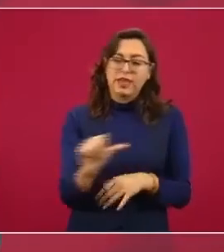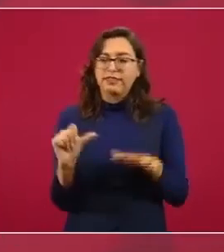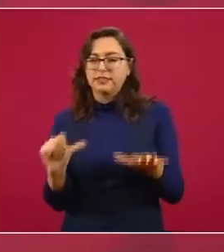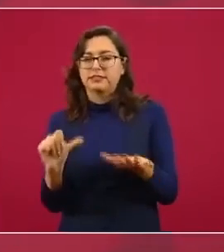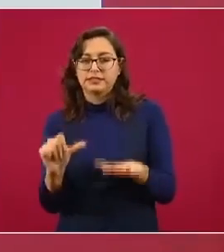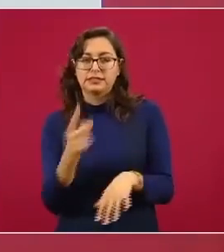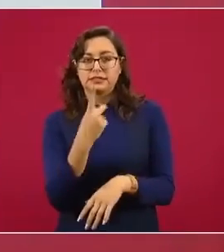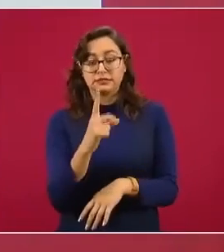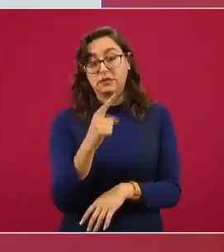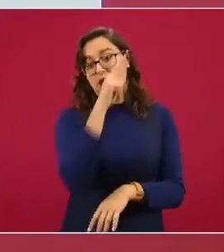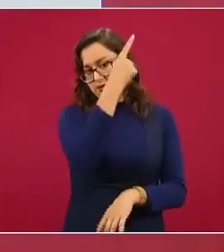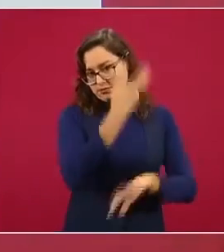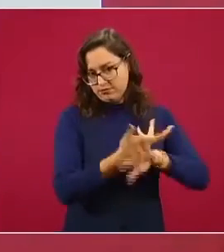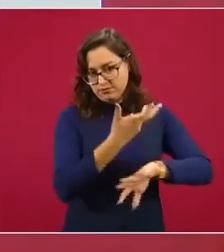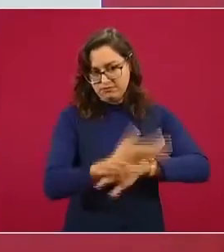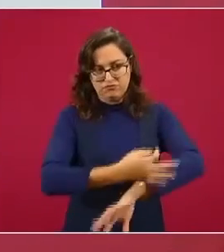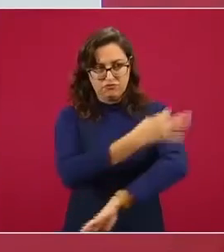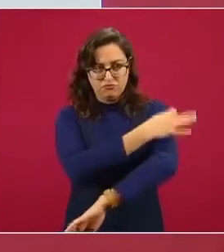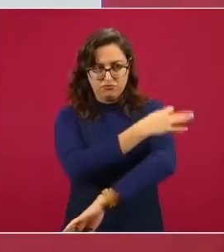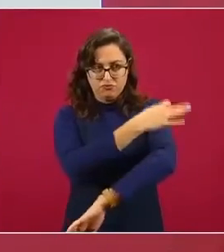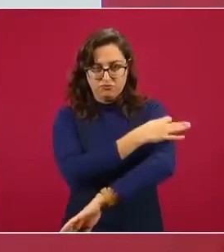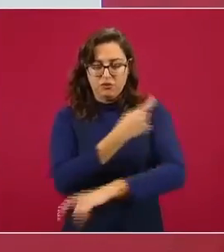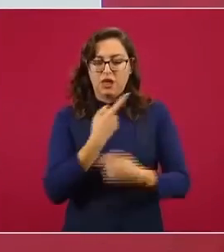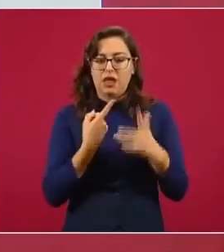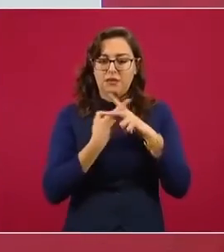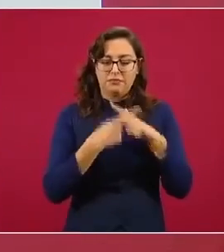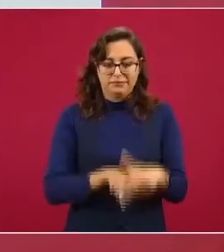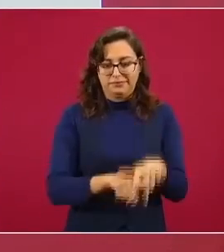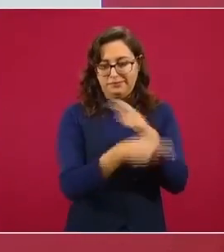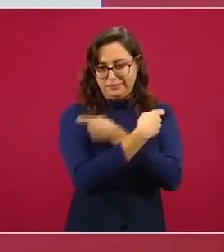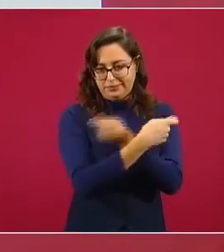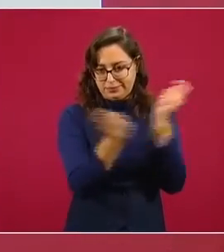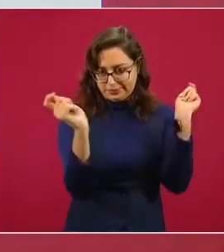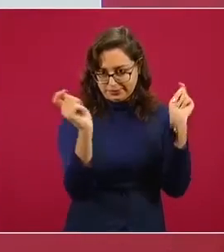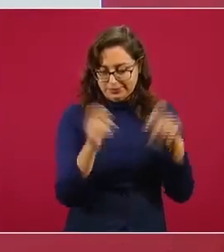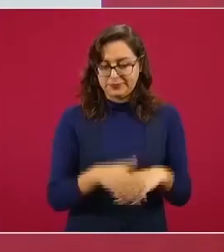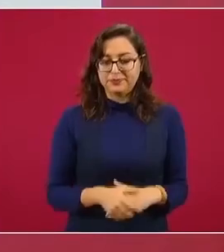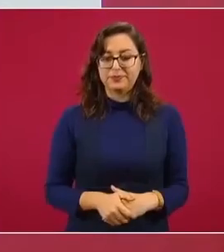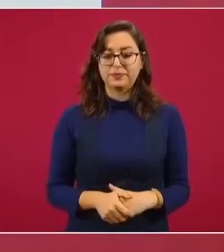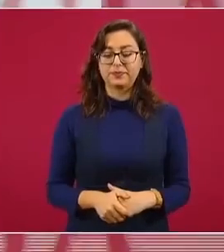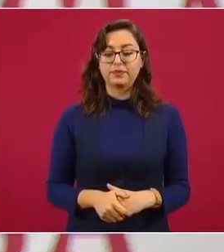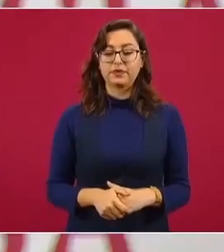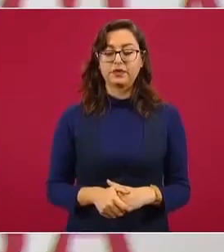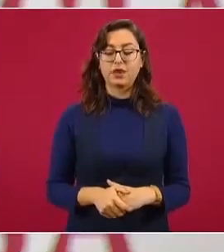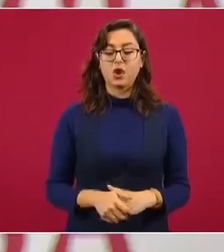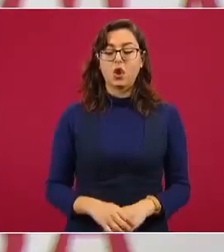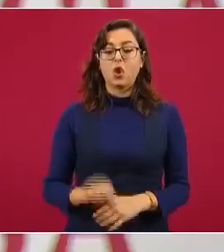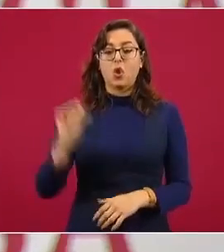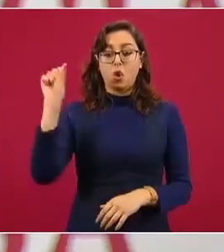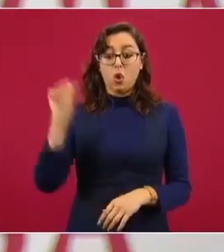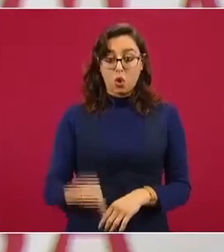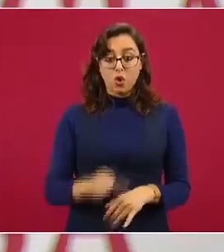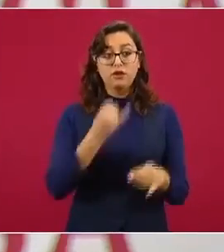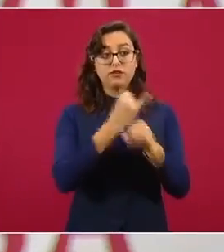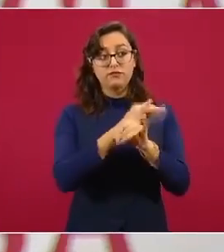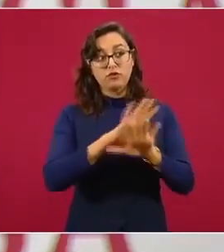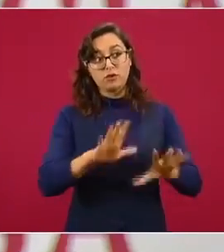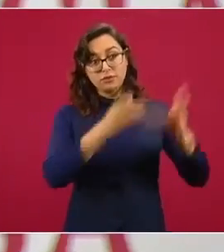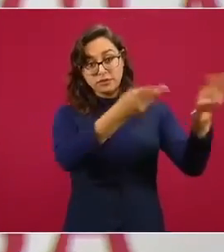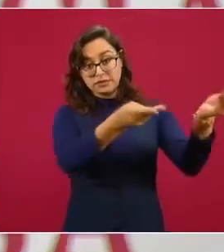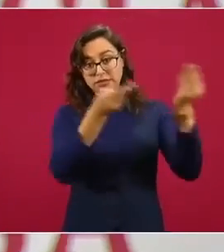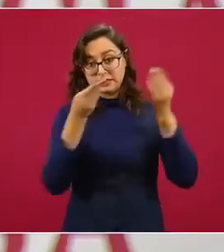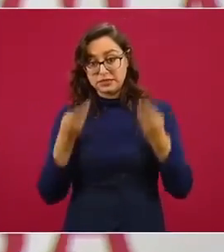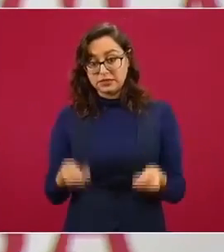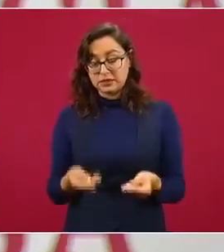diciembre. En México, el día de hoy, la COFEPRIS va a recibir información de Pfizer sobre